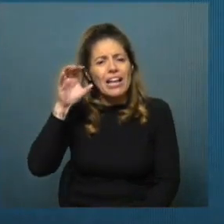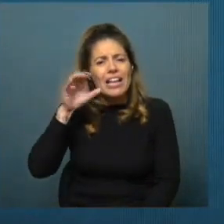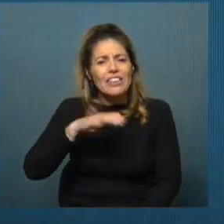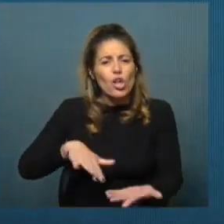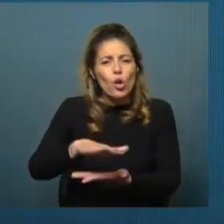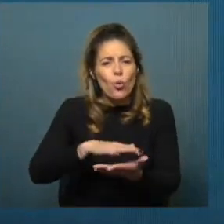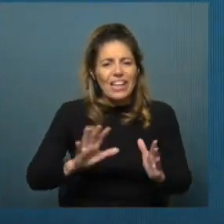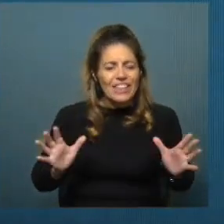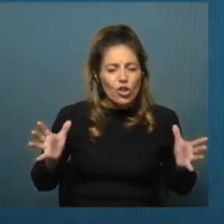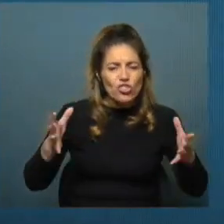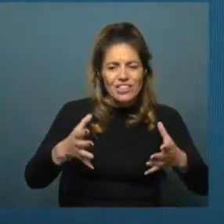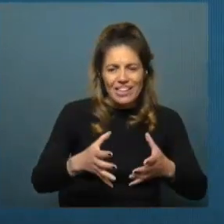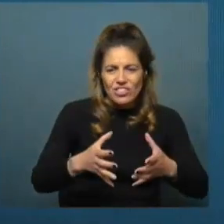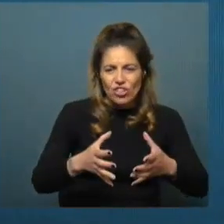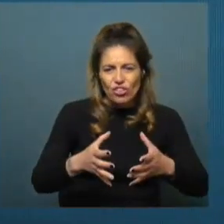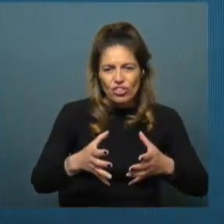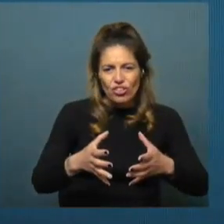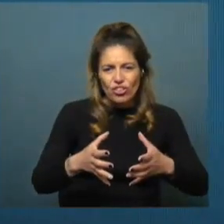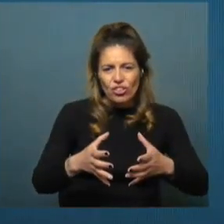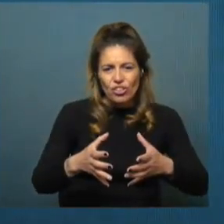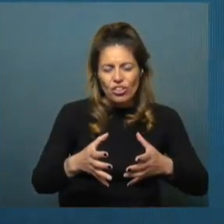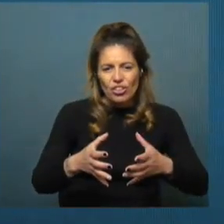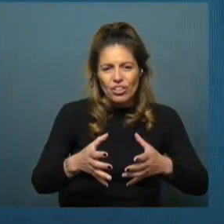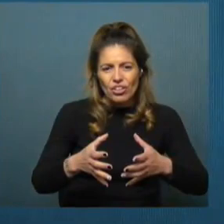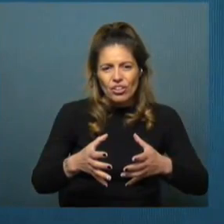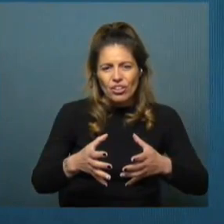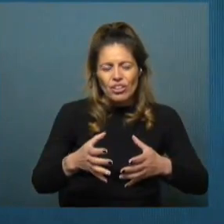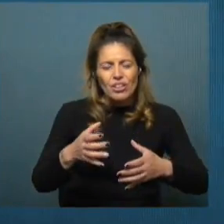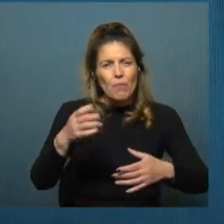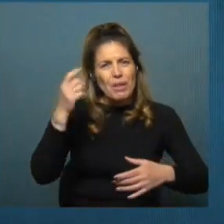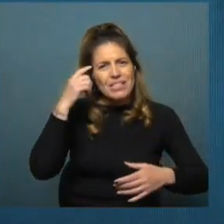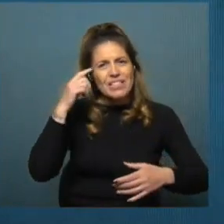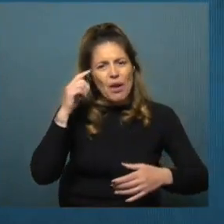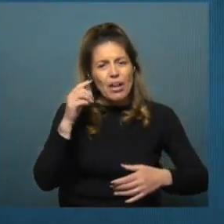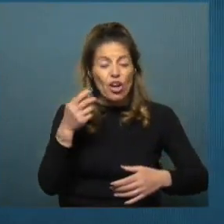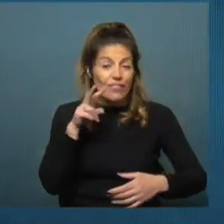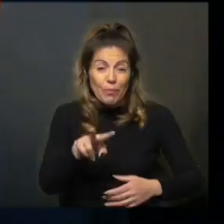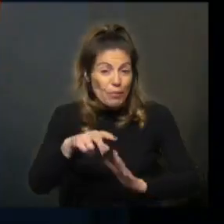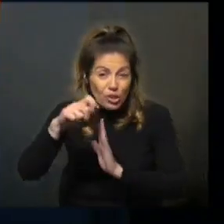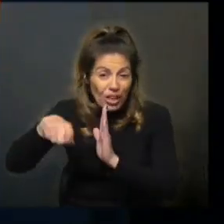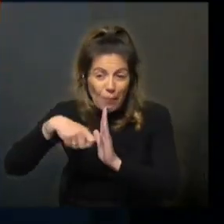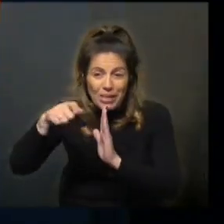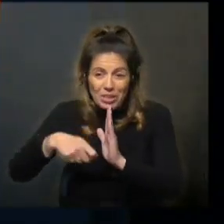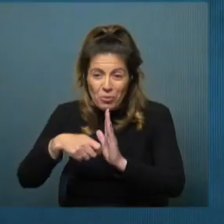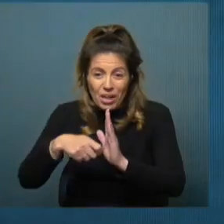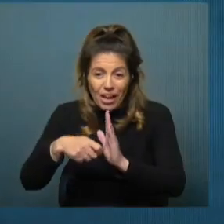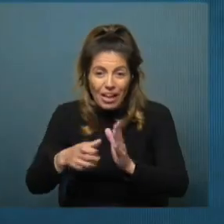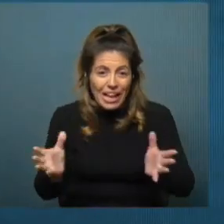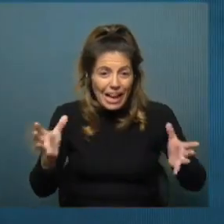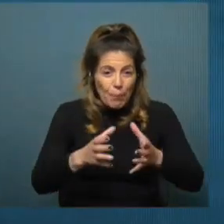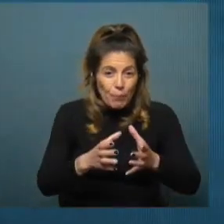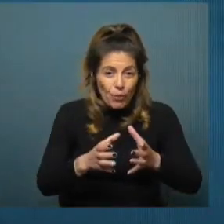podía este no podía eludir pensar estoy como todos los que habíamos visto en las películas bueno parecía que se estaba dando